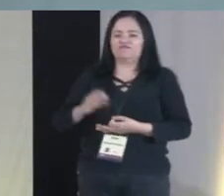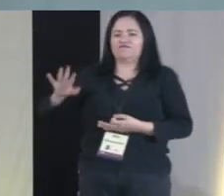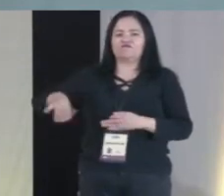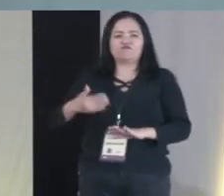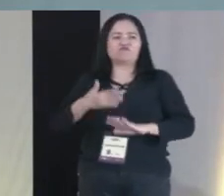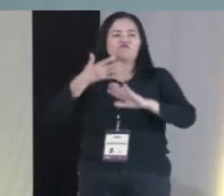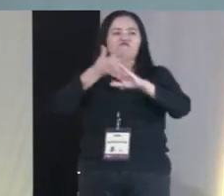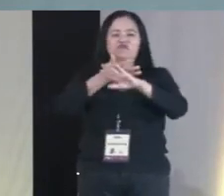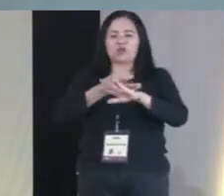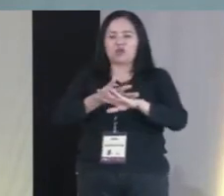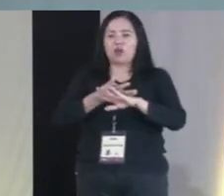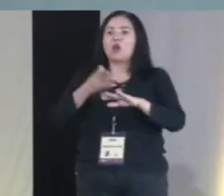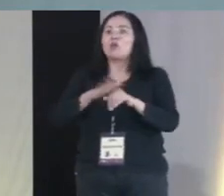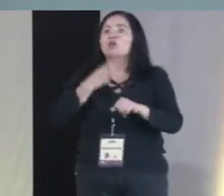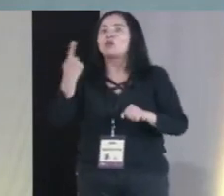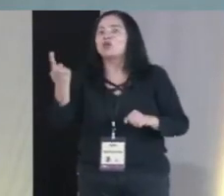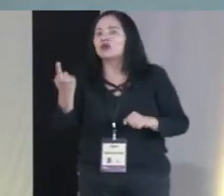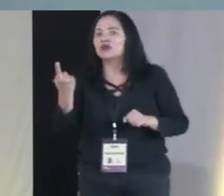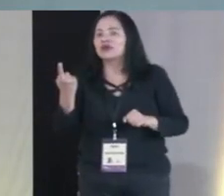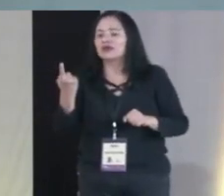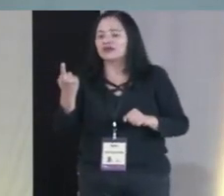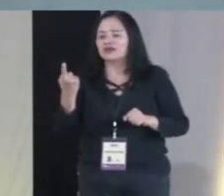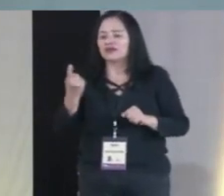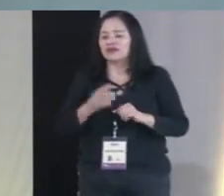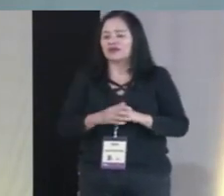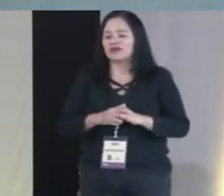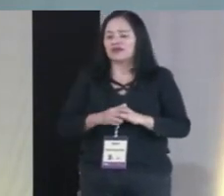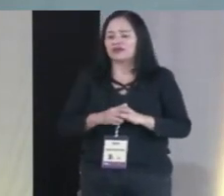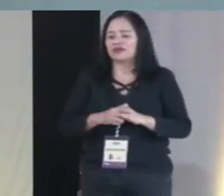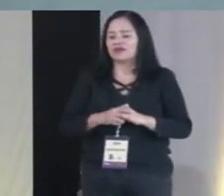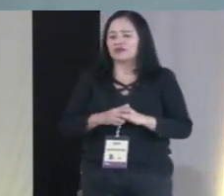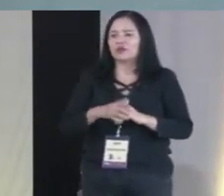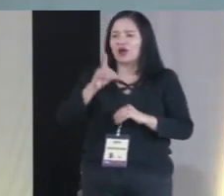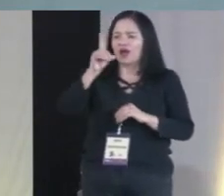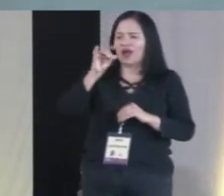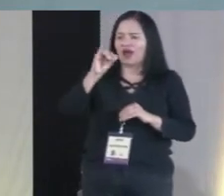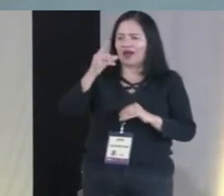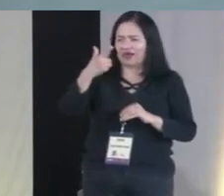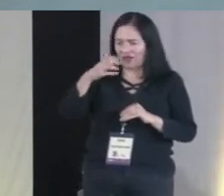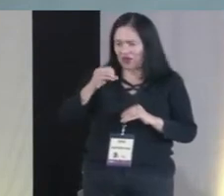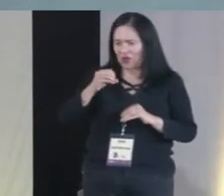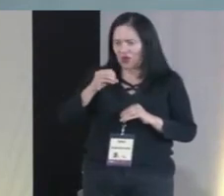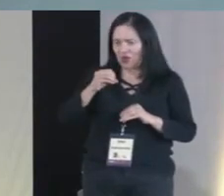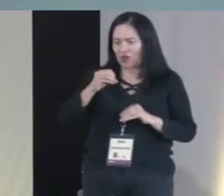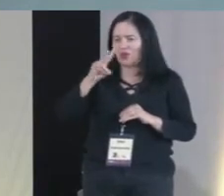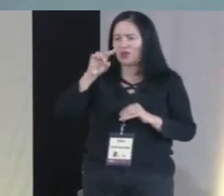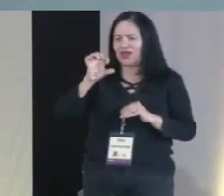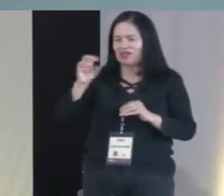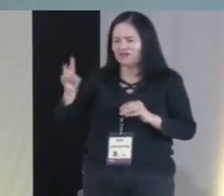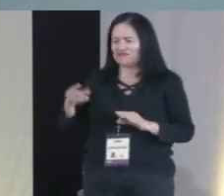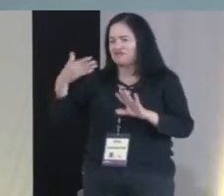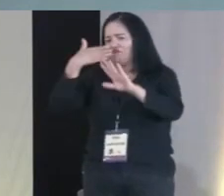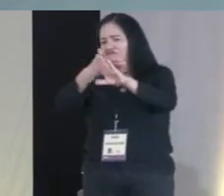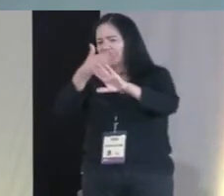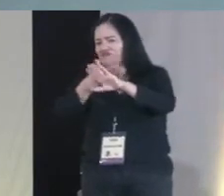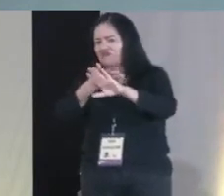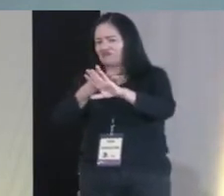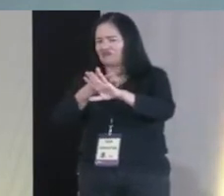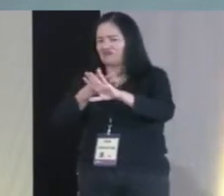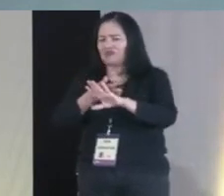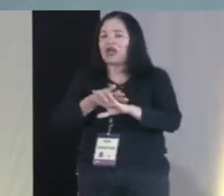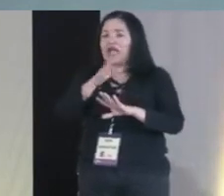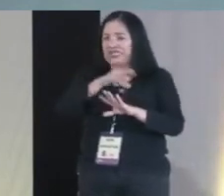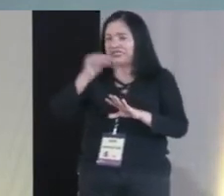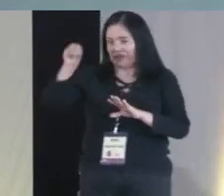rebelde, porque se le rebeló al de Cuba, a Diego Velázquez, el de Cuba, ¿no? Y se vino en son de